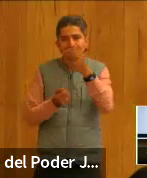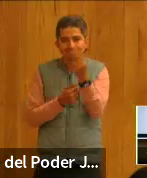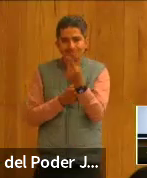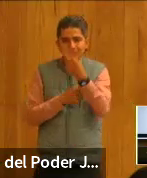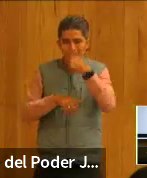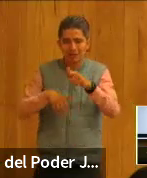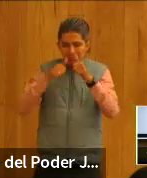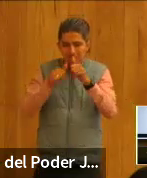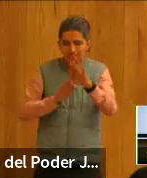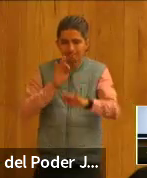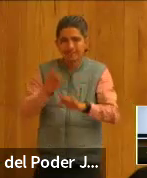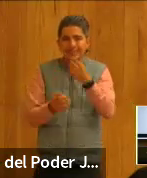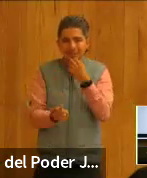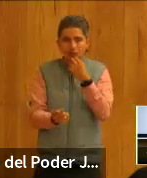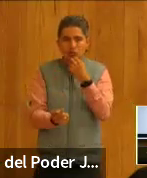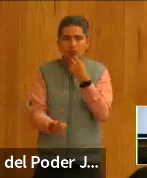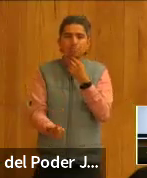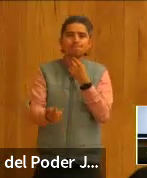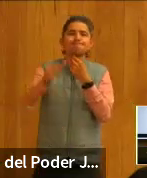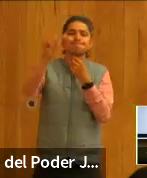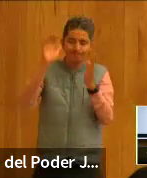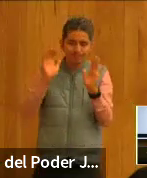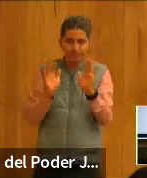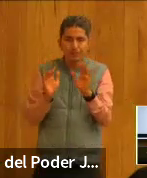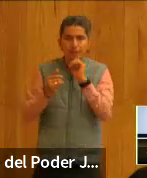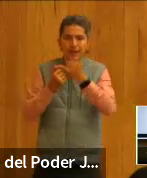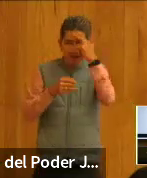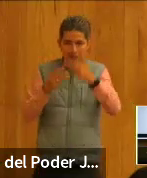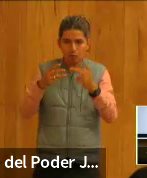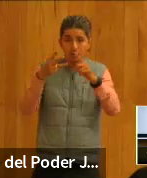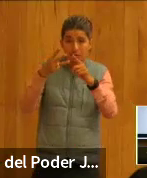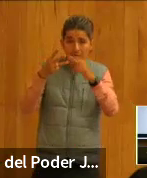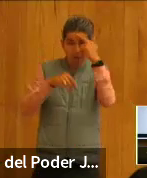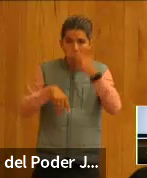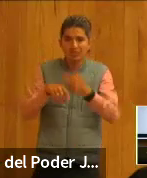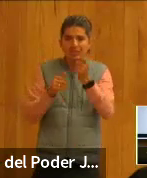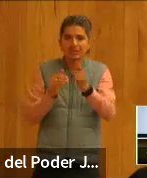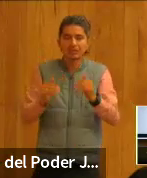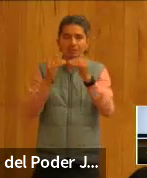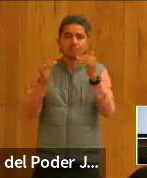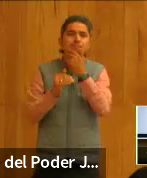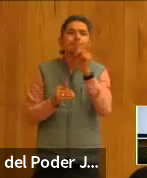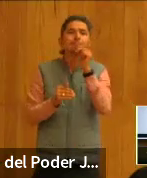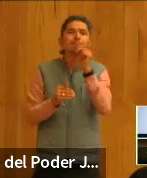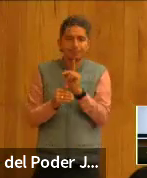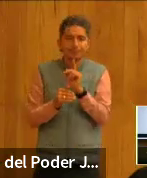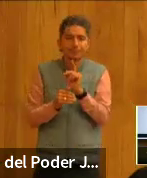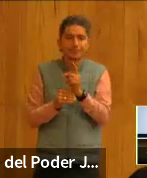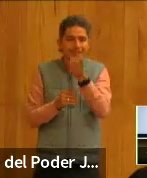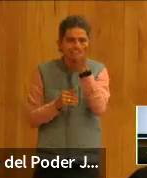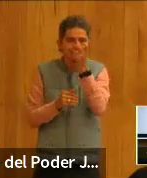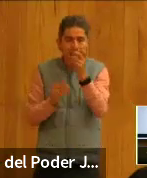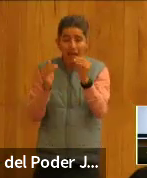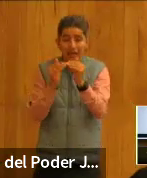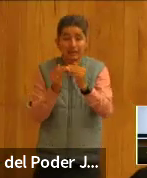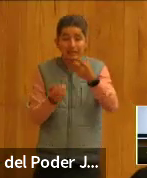sano desarrollo del infante, y esta responsabilidad con perspectiva de género, donde, insisto, es ahí en la